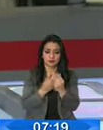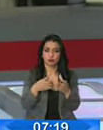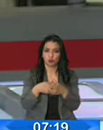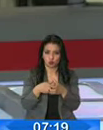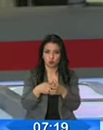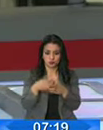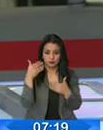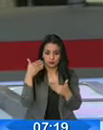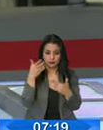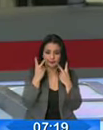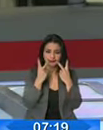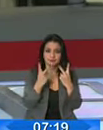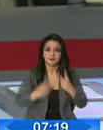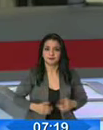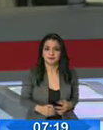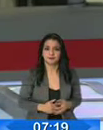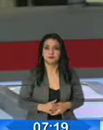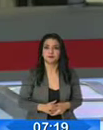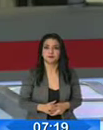político. Miremos lo que dijeron.